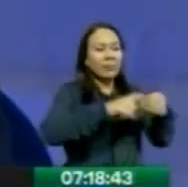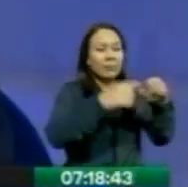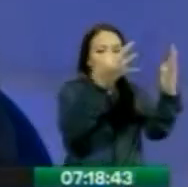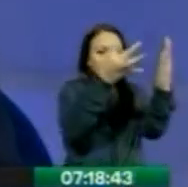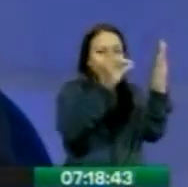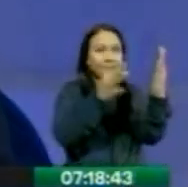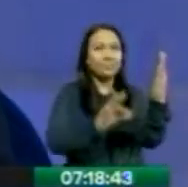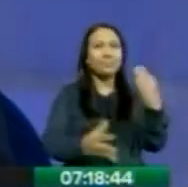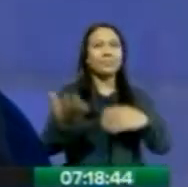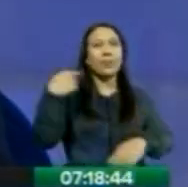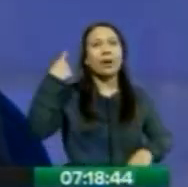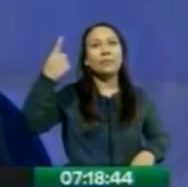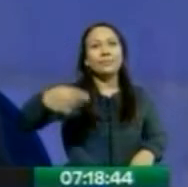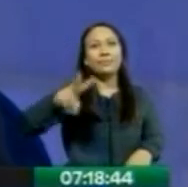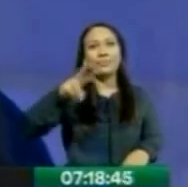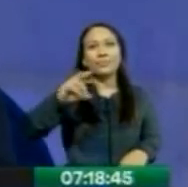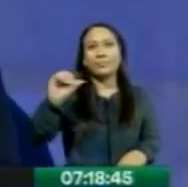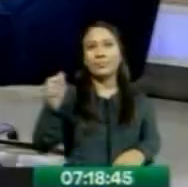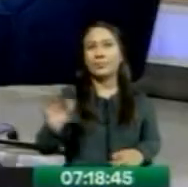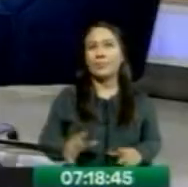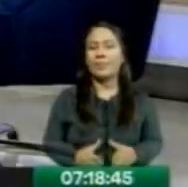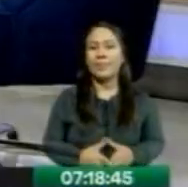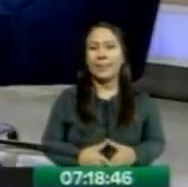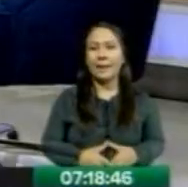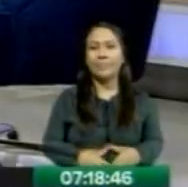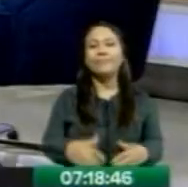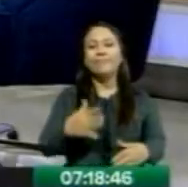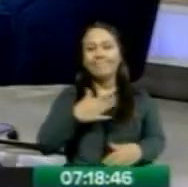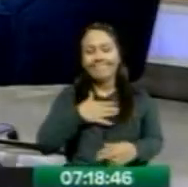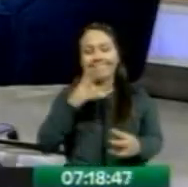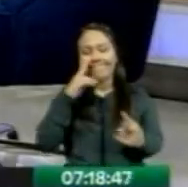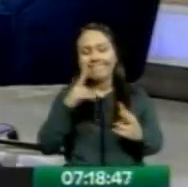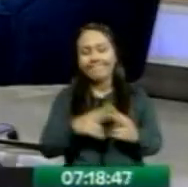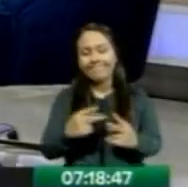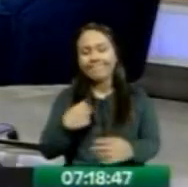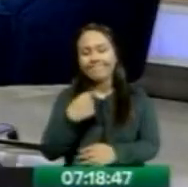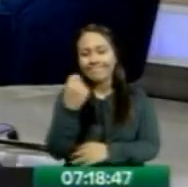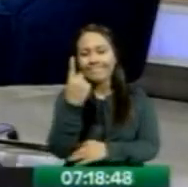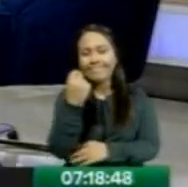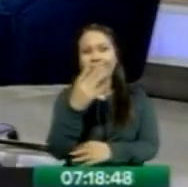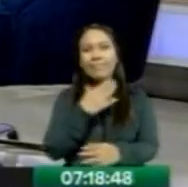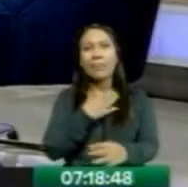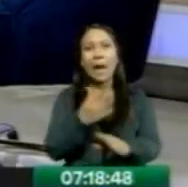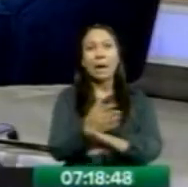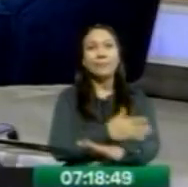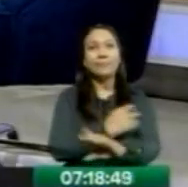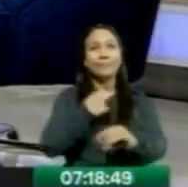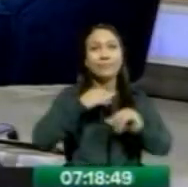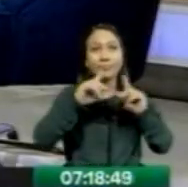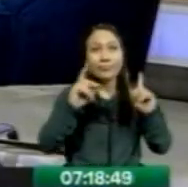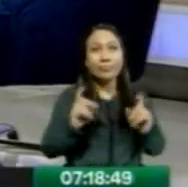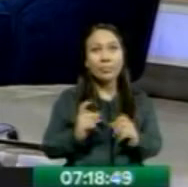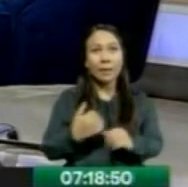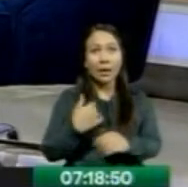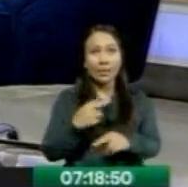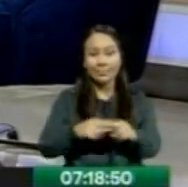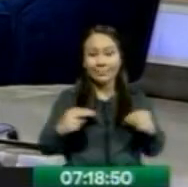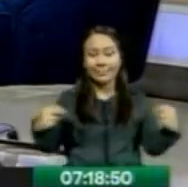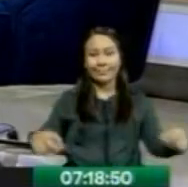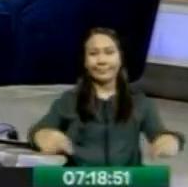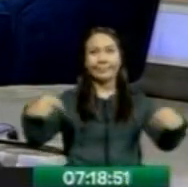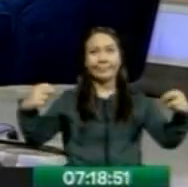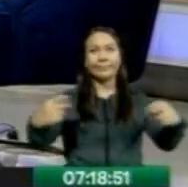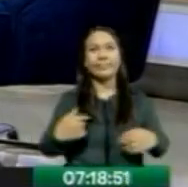general del año 2019. Abogado, reconozco, y le decía yo al inicio de la entrevista, previo a estar aquí sentados